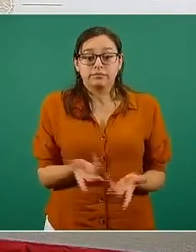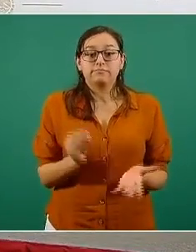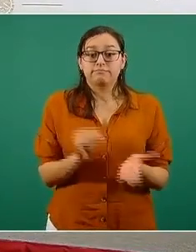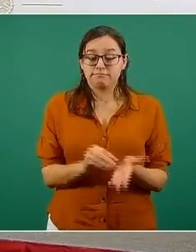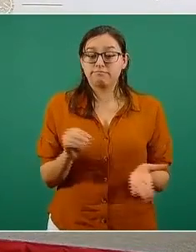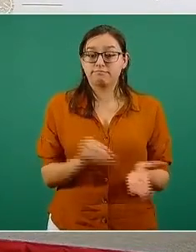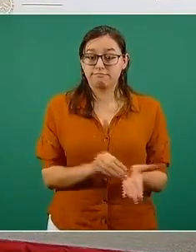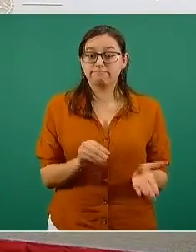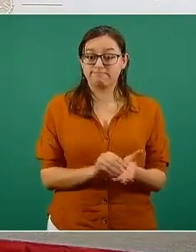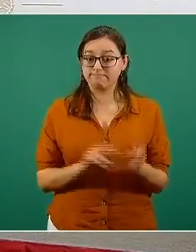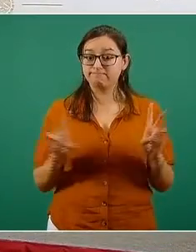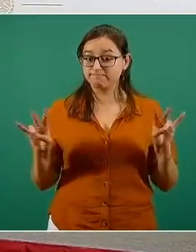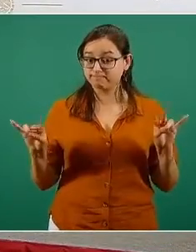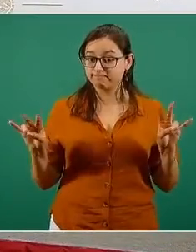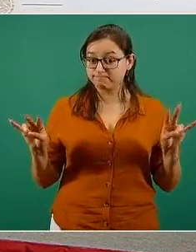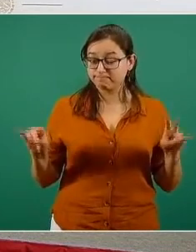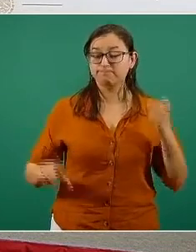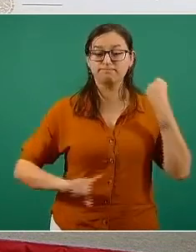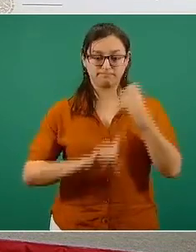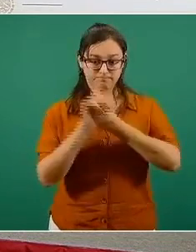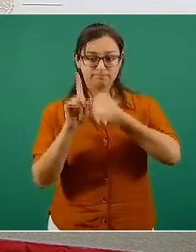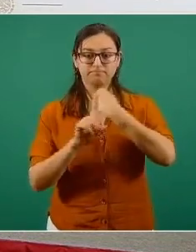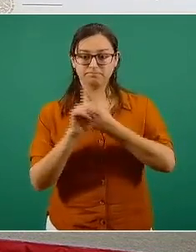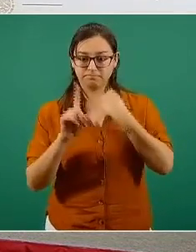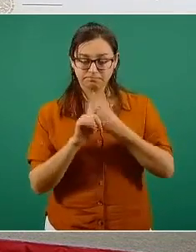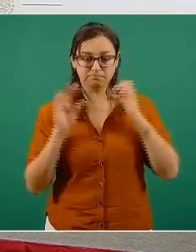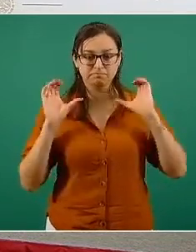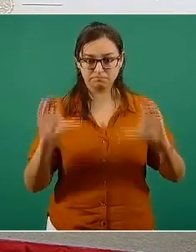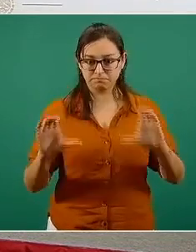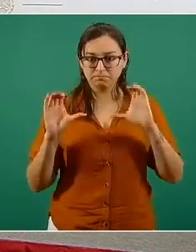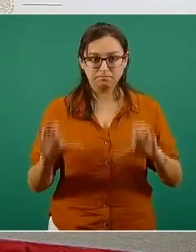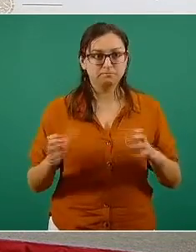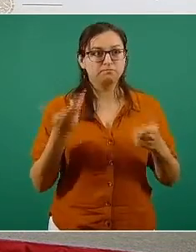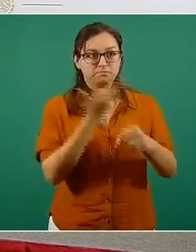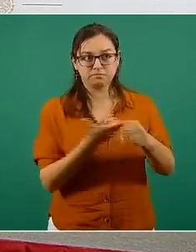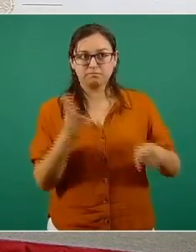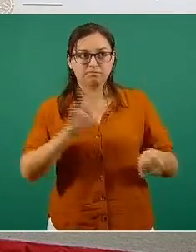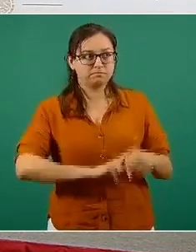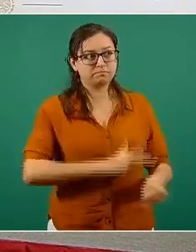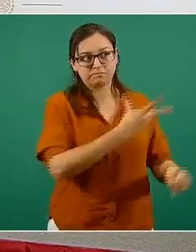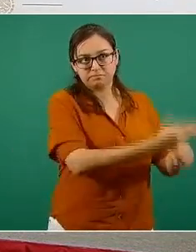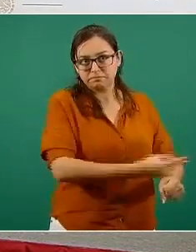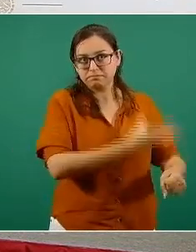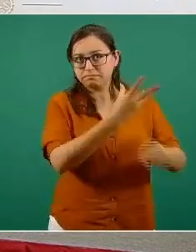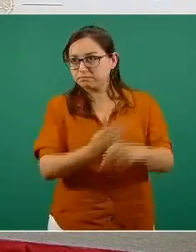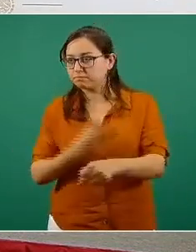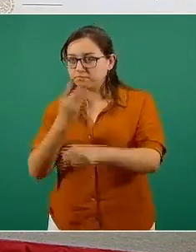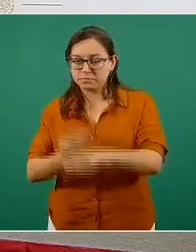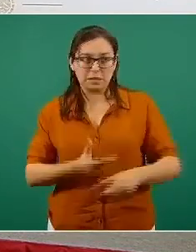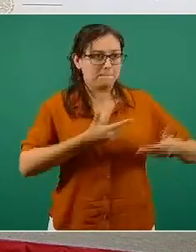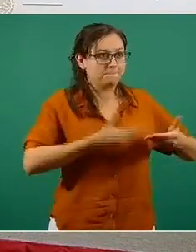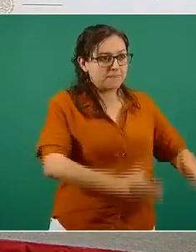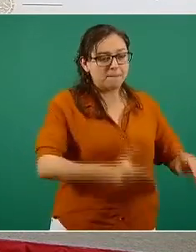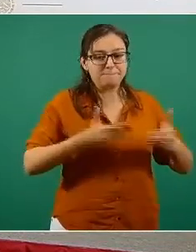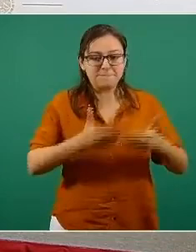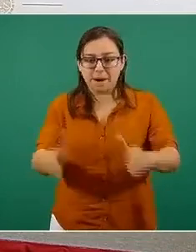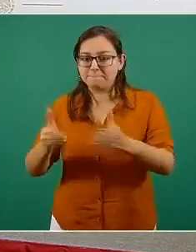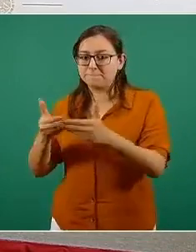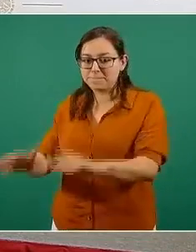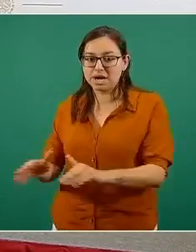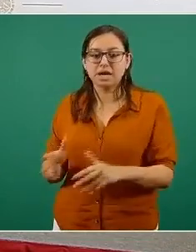de alerta que requiere seguir con el trabajo de reconversión, de expansión, y por eso también las noticias